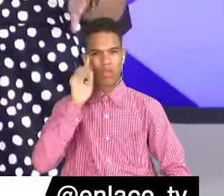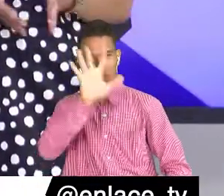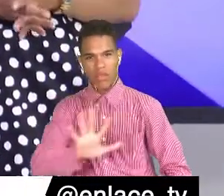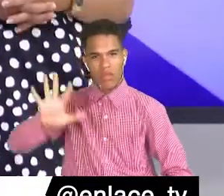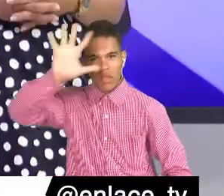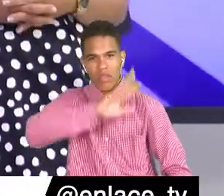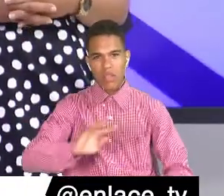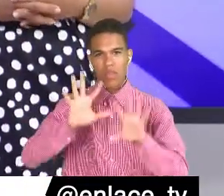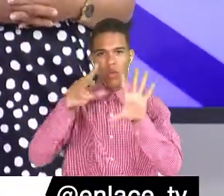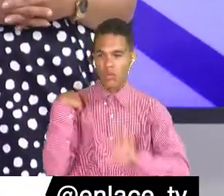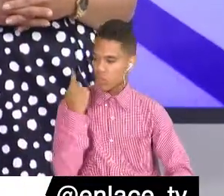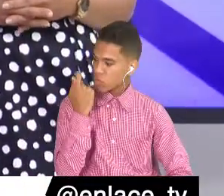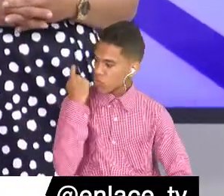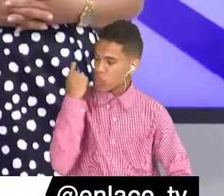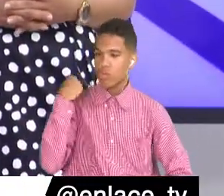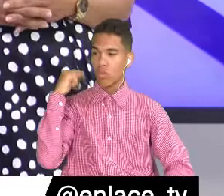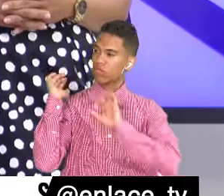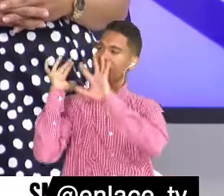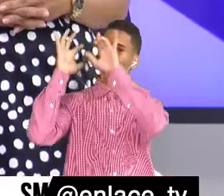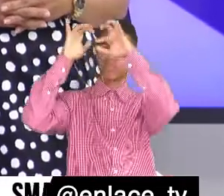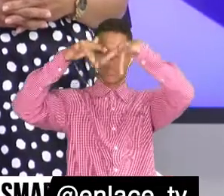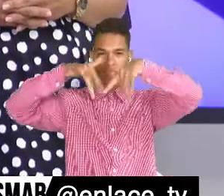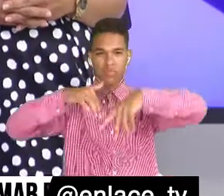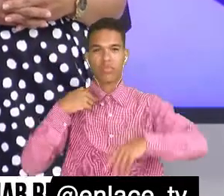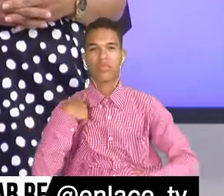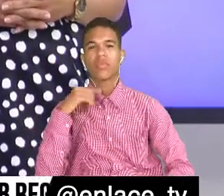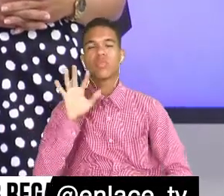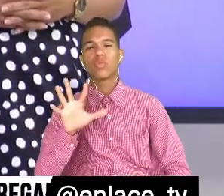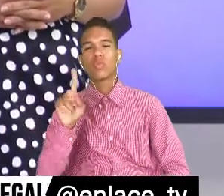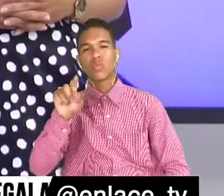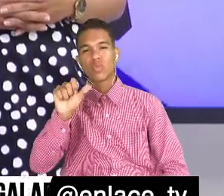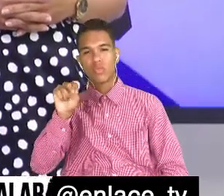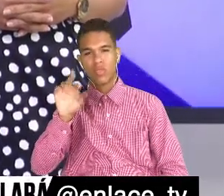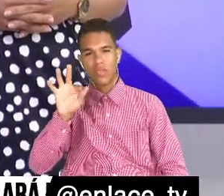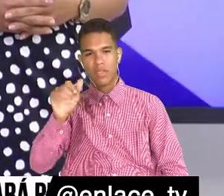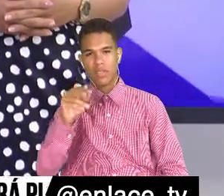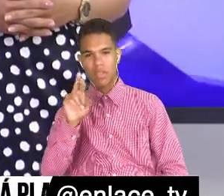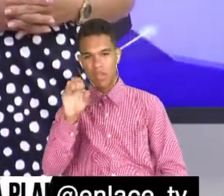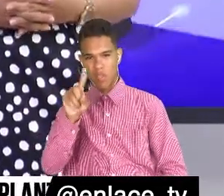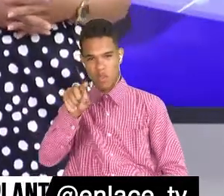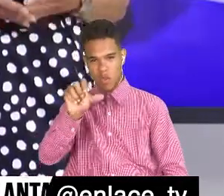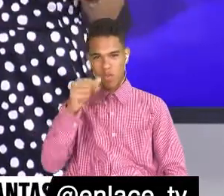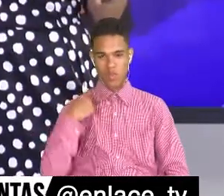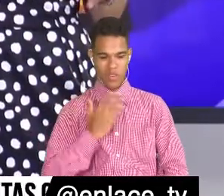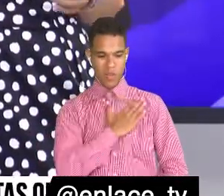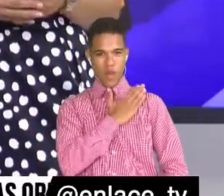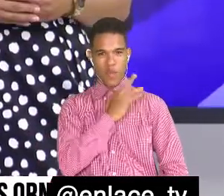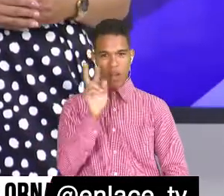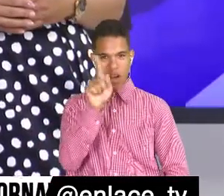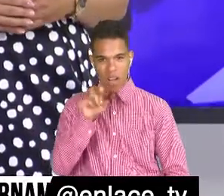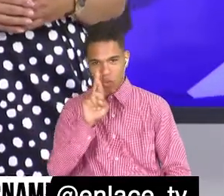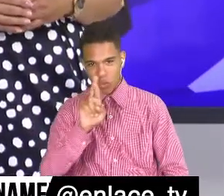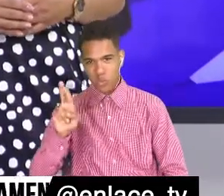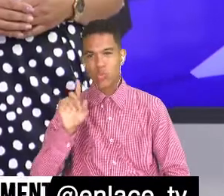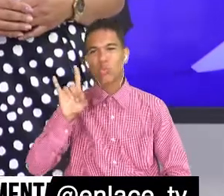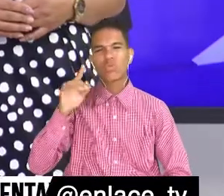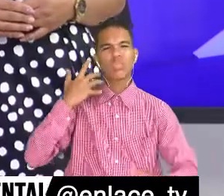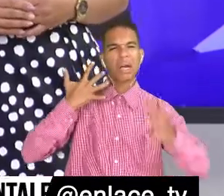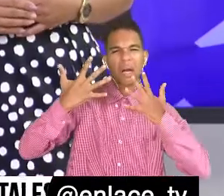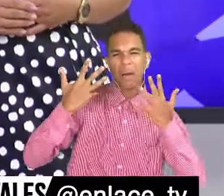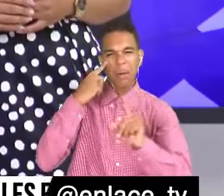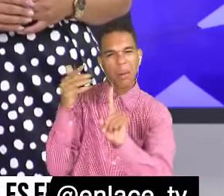en las últimas horas al municipio de Santa Rosa, en el sur de Bolívar, para conocer detalles sobre el crimen cometido en contra de un campesino. En